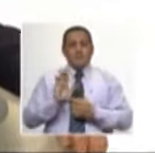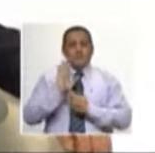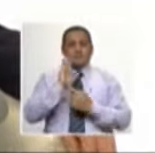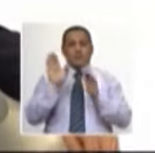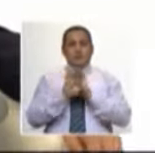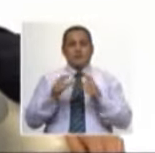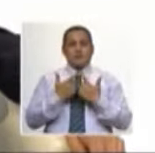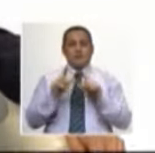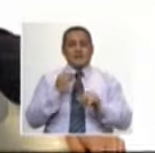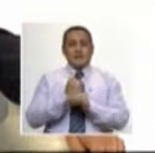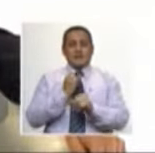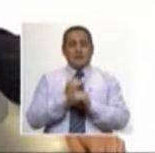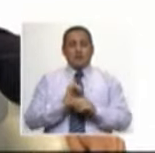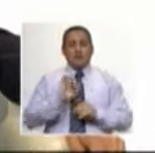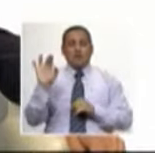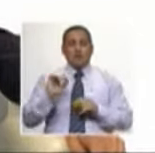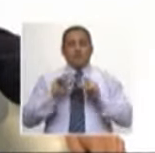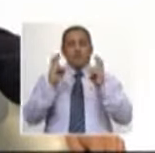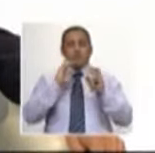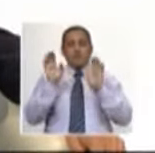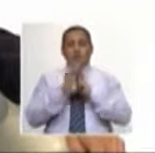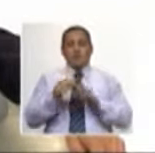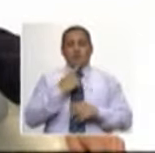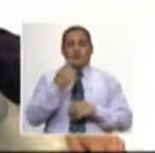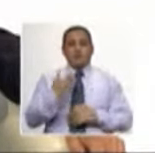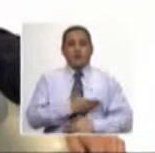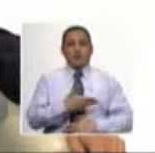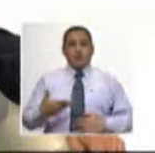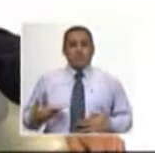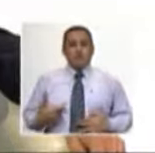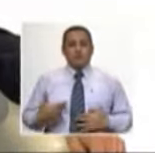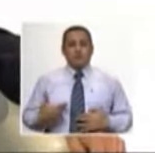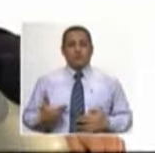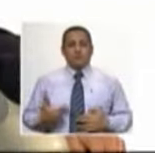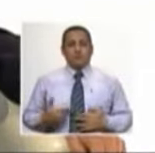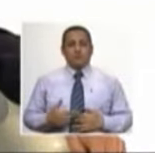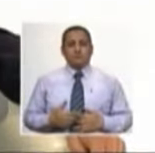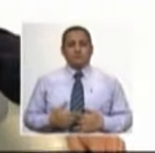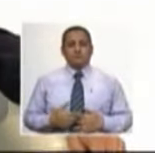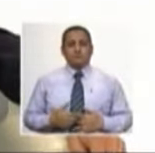religiosa. El otro tema sería si es que el Estado, al